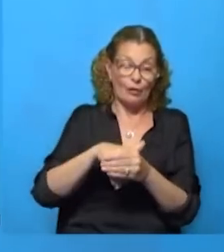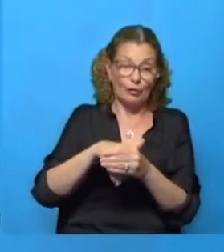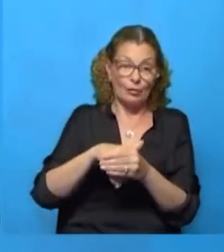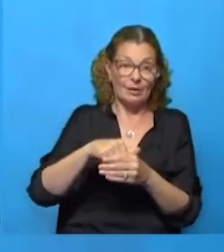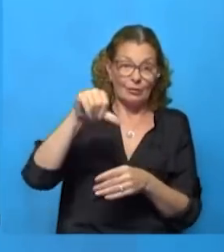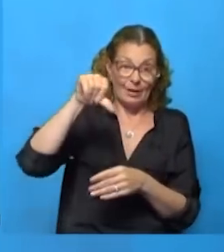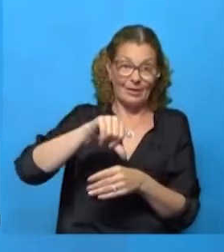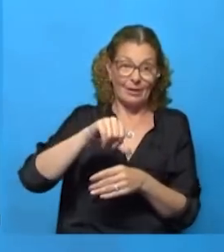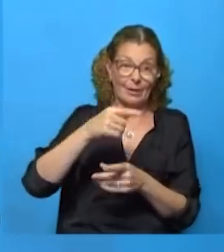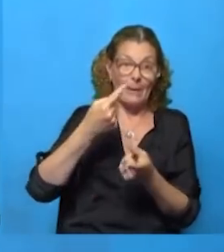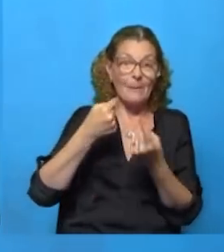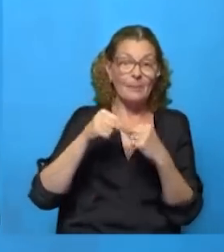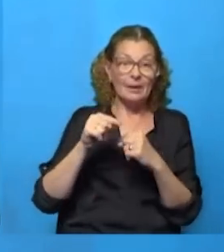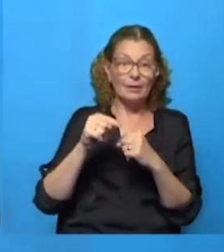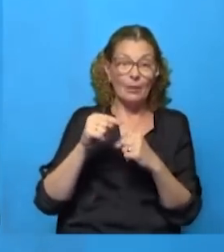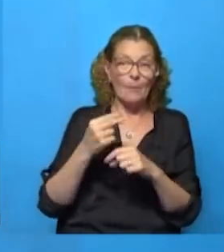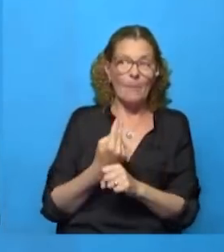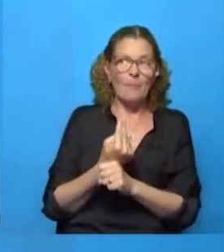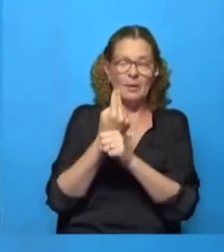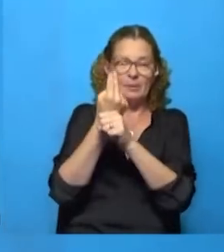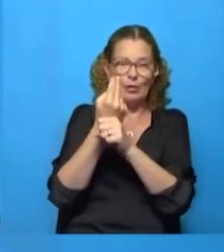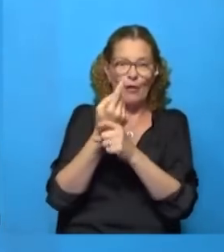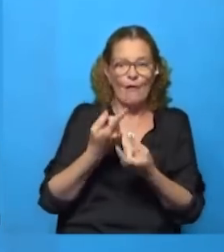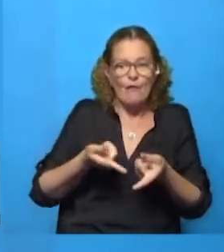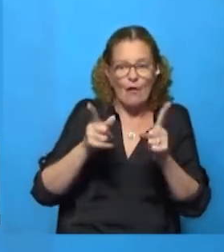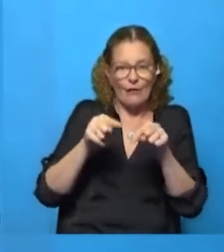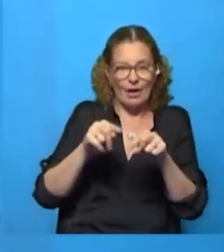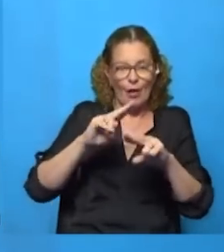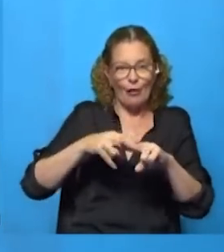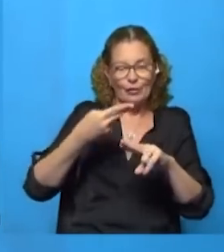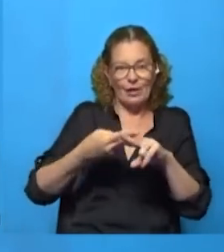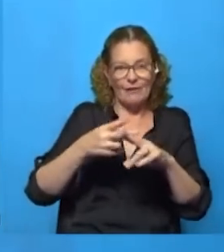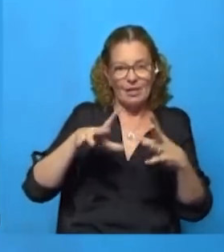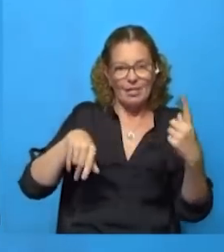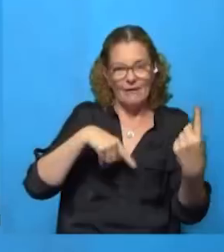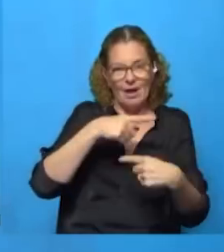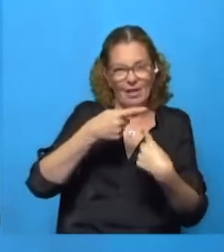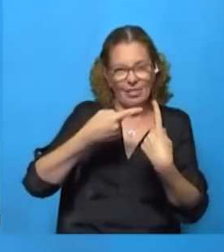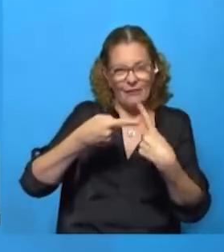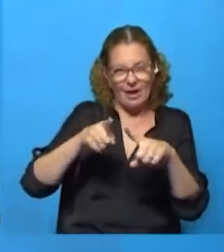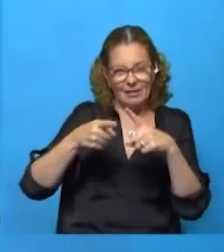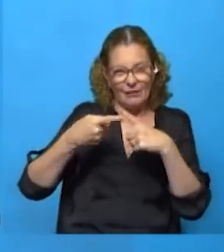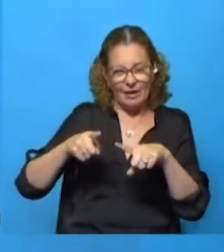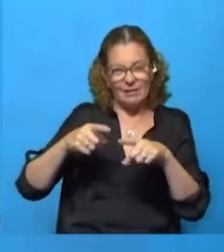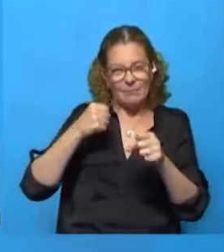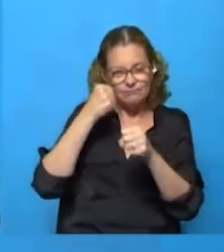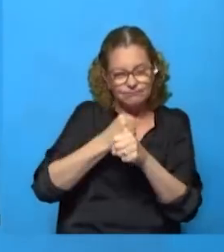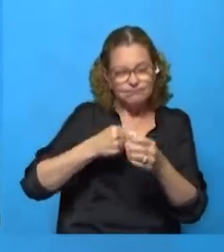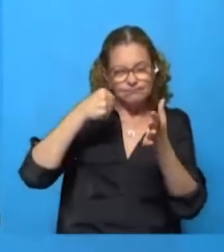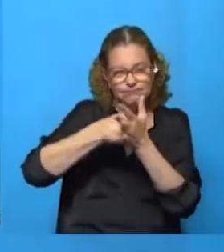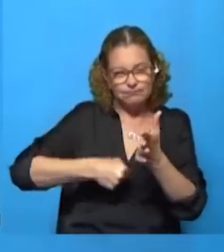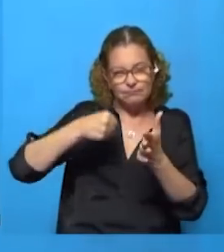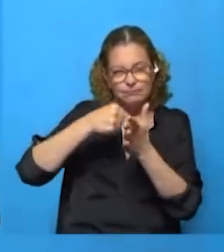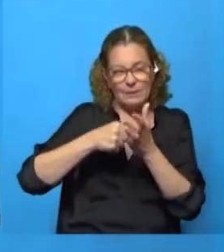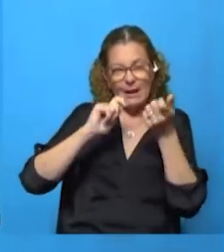una derrota sin embargo le permitió reactivar todo una serie de elementos de la militancia renovar